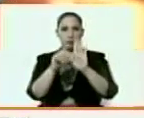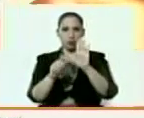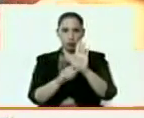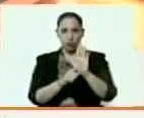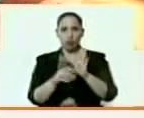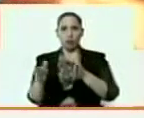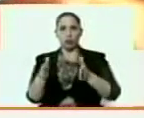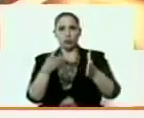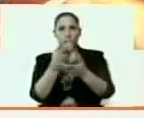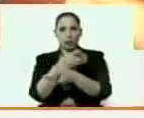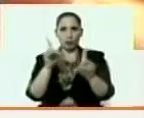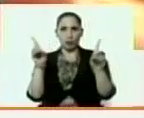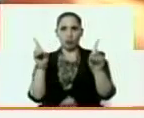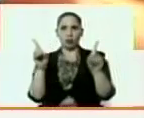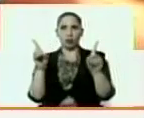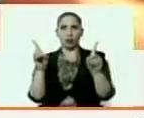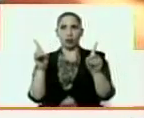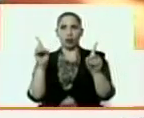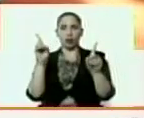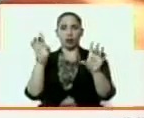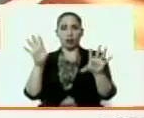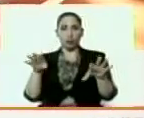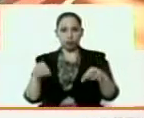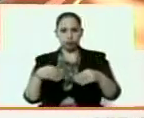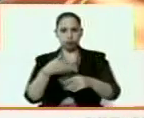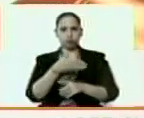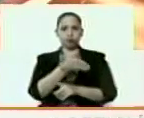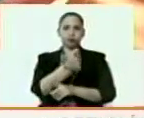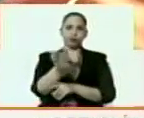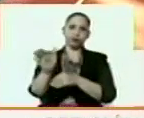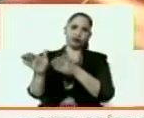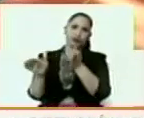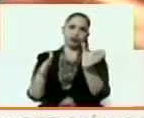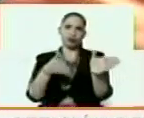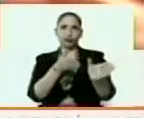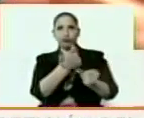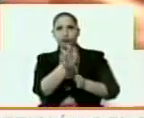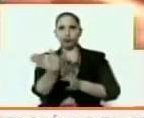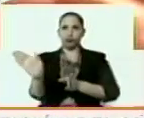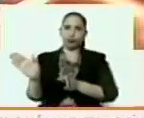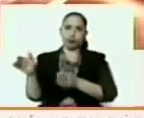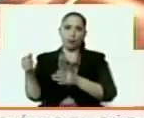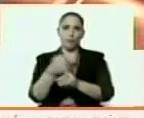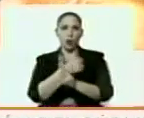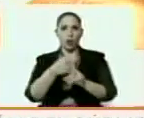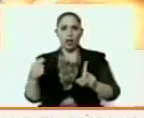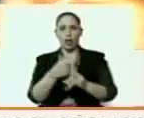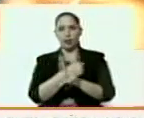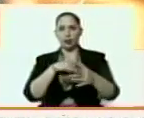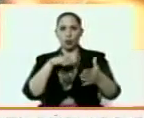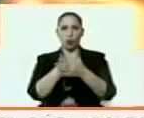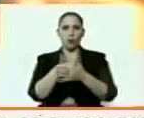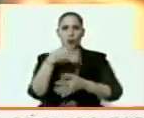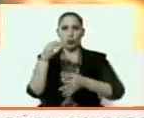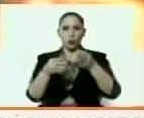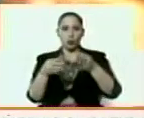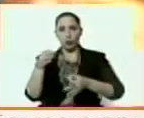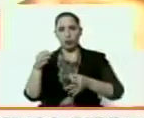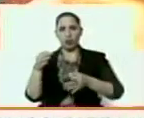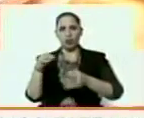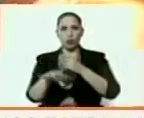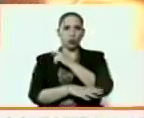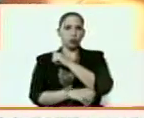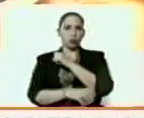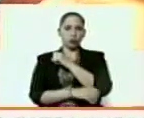es democrática, sino que toma atajos a través de la violencia, a través de los golpes jurídicos, de los fraudes procesales